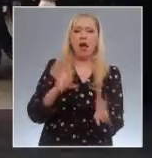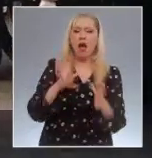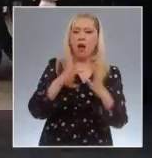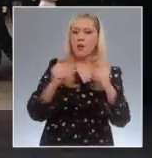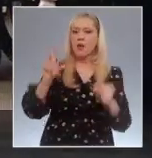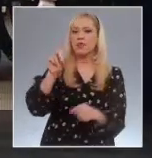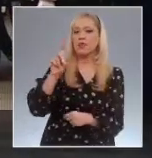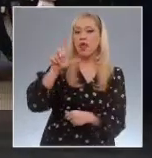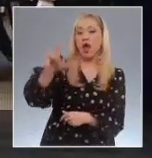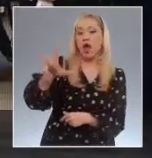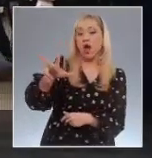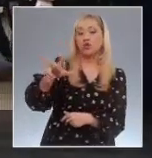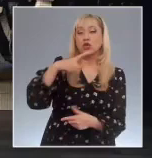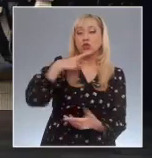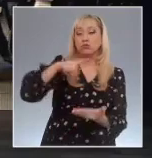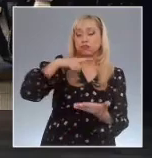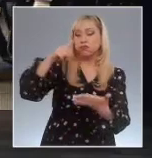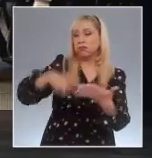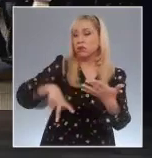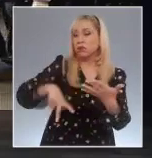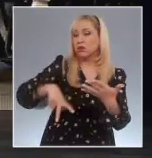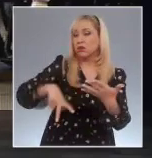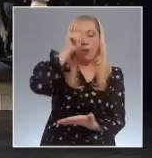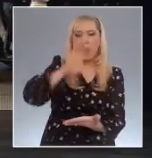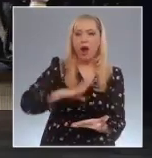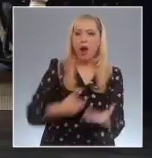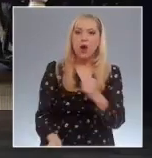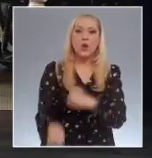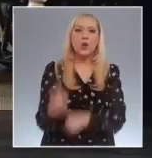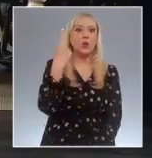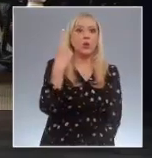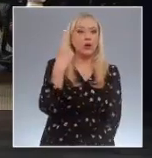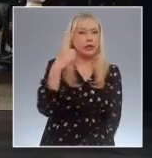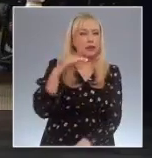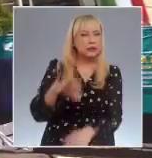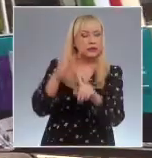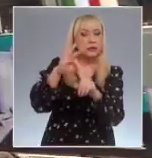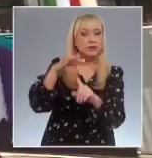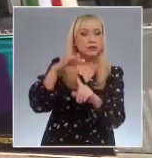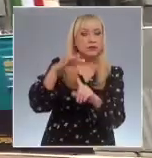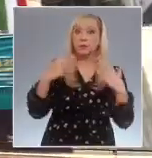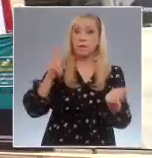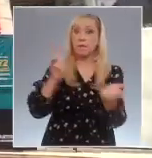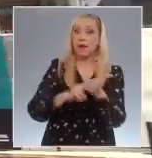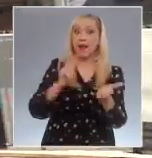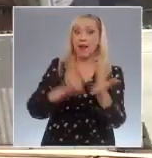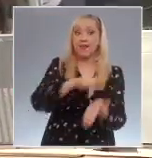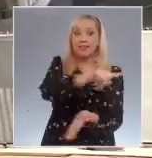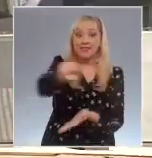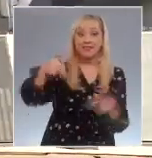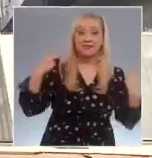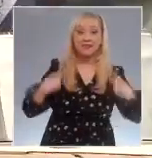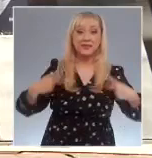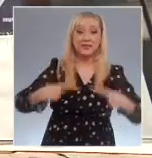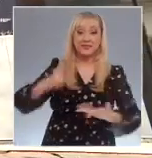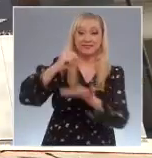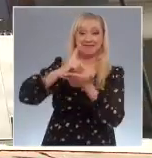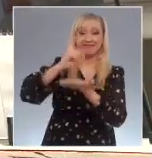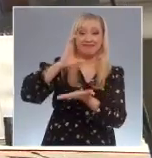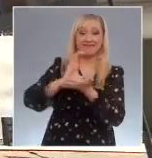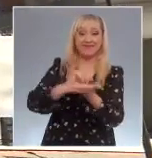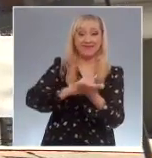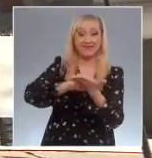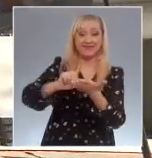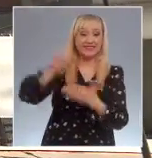relacionado con los derechos políticos de las personas con discapacidad en Veracruz. El Tribunal Electoral del Poder Judicial de